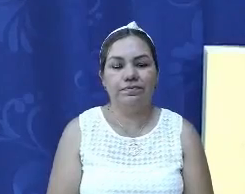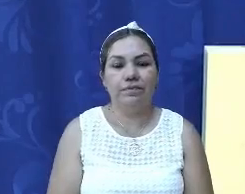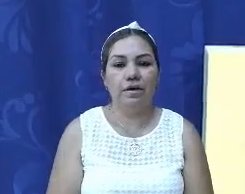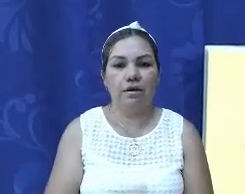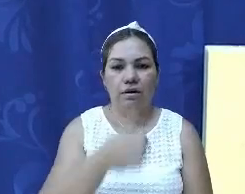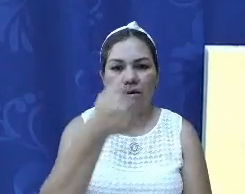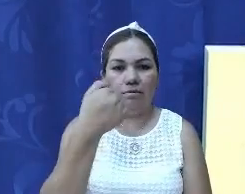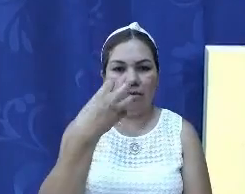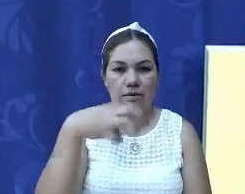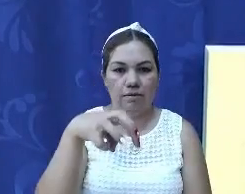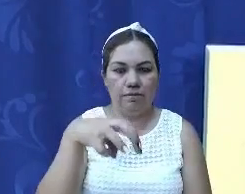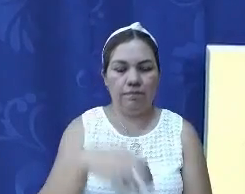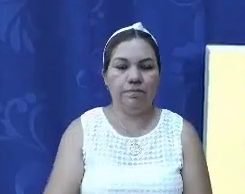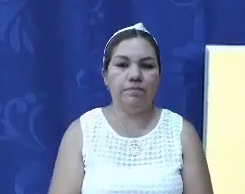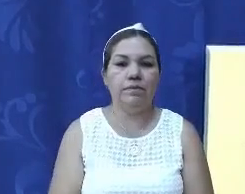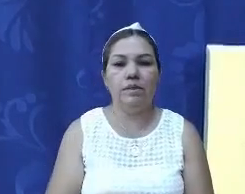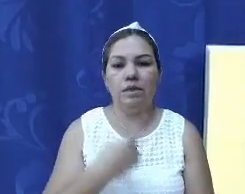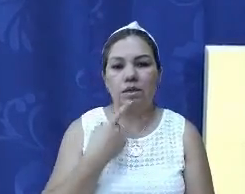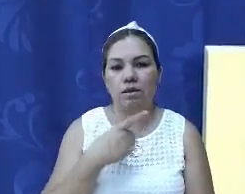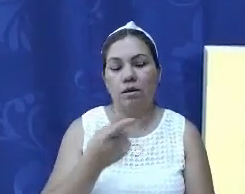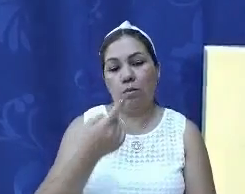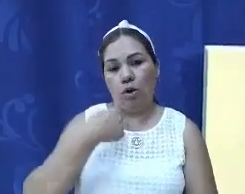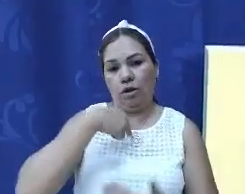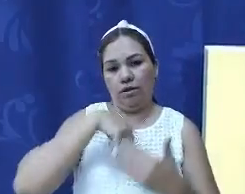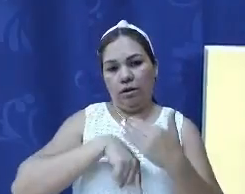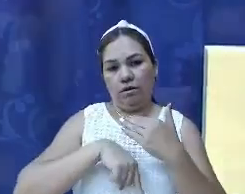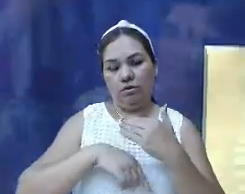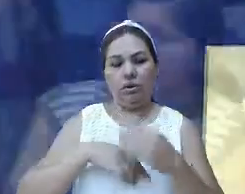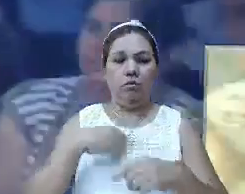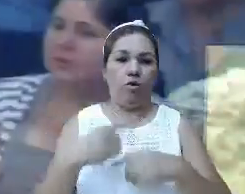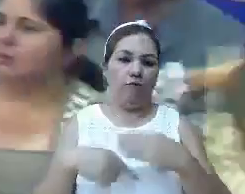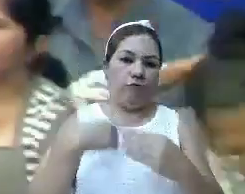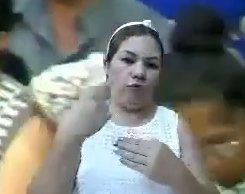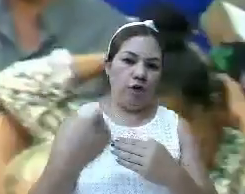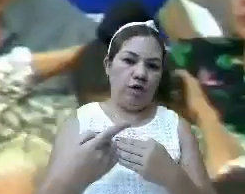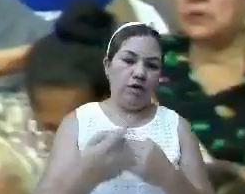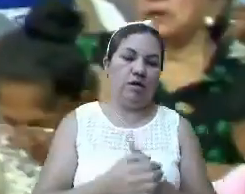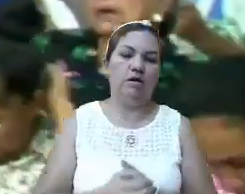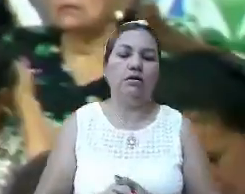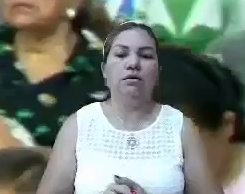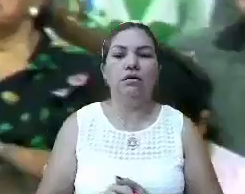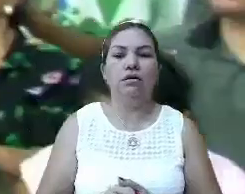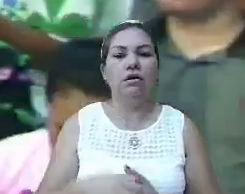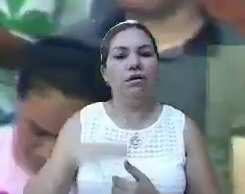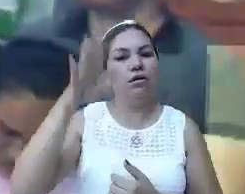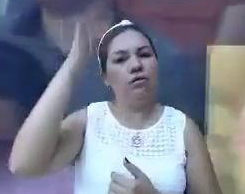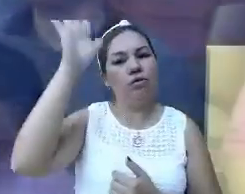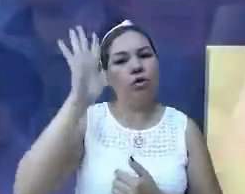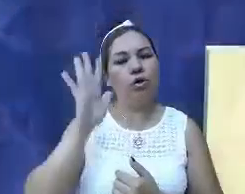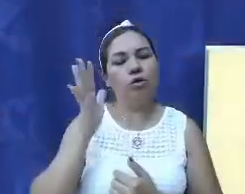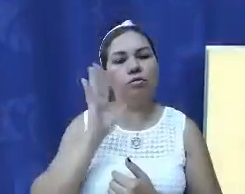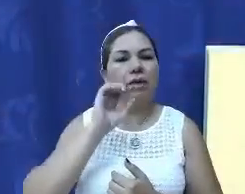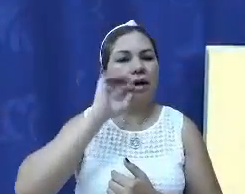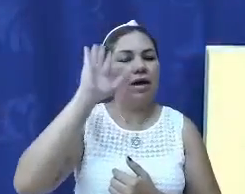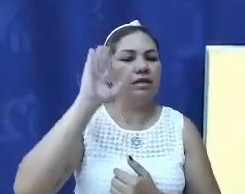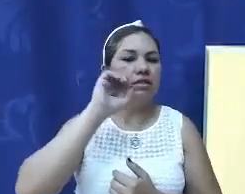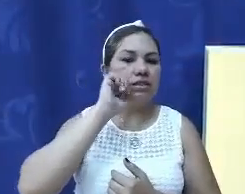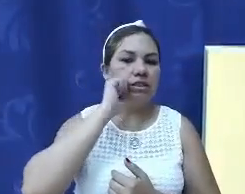Amén. Diga conmigo: por dentro y por fuera, Dios me empieza a